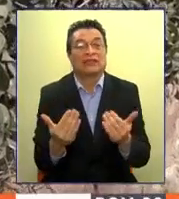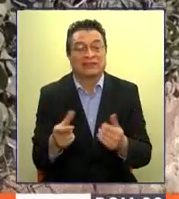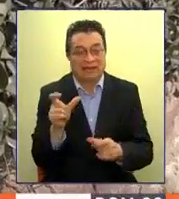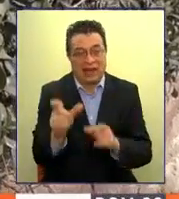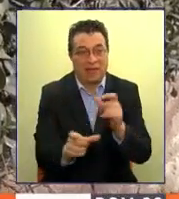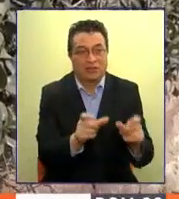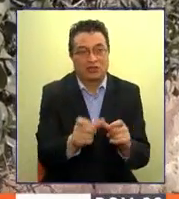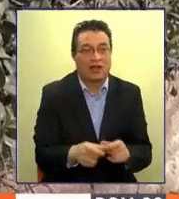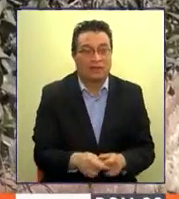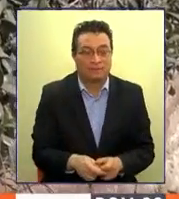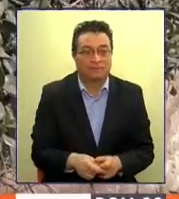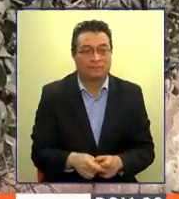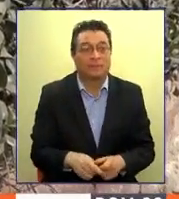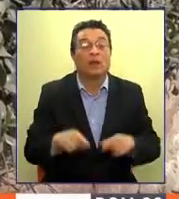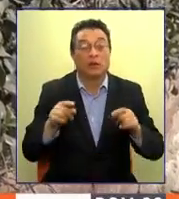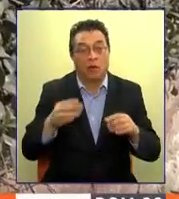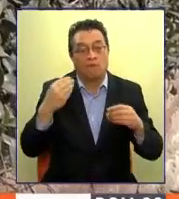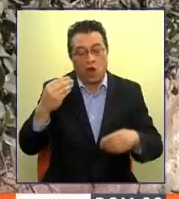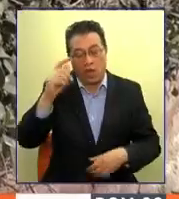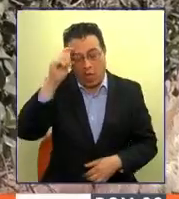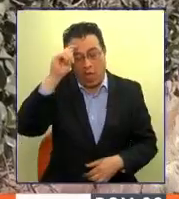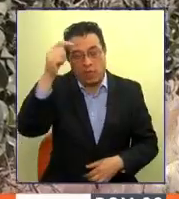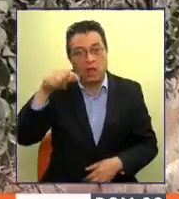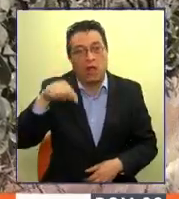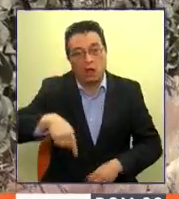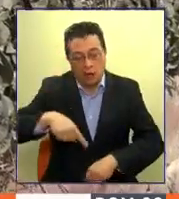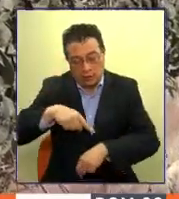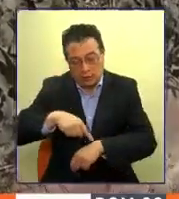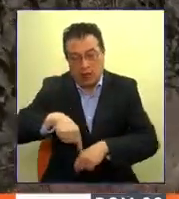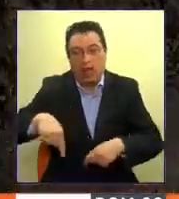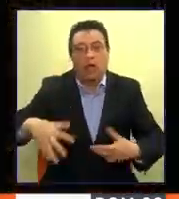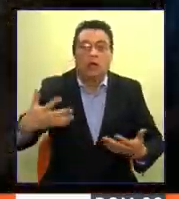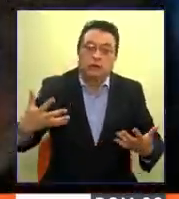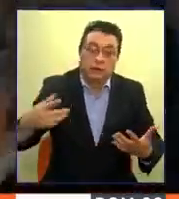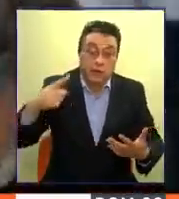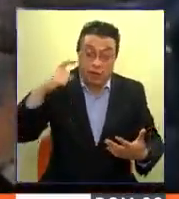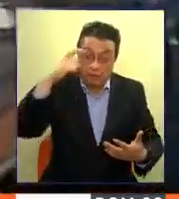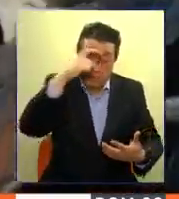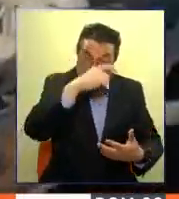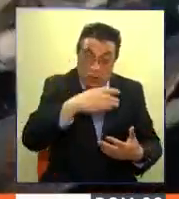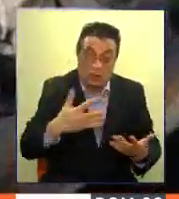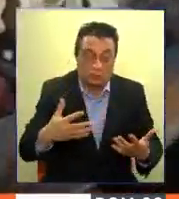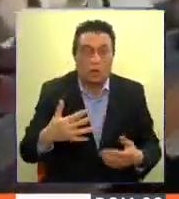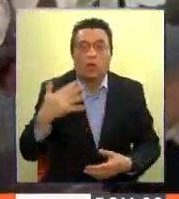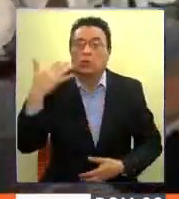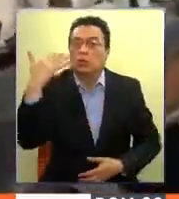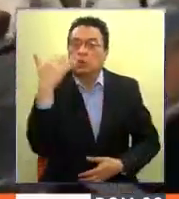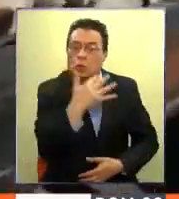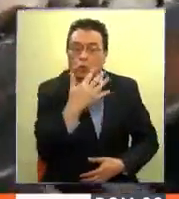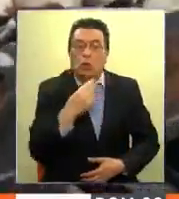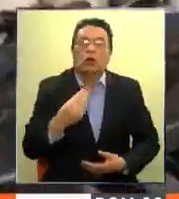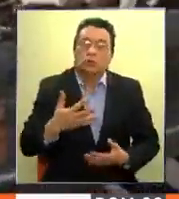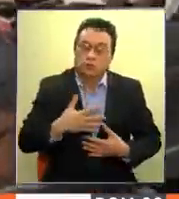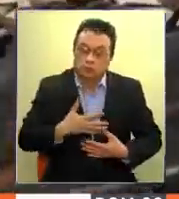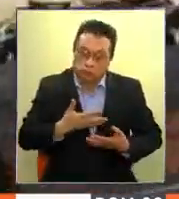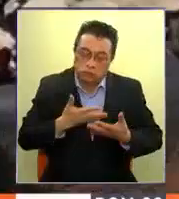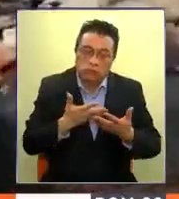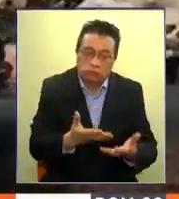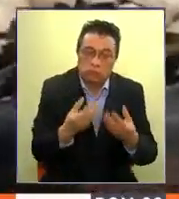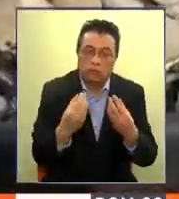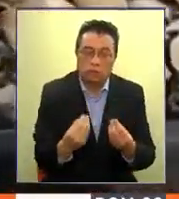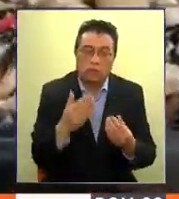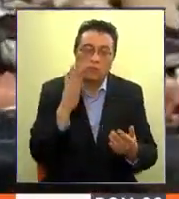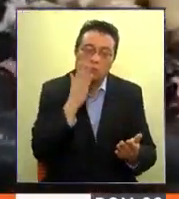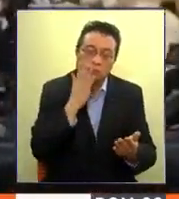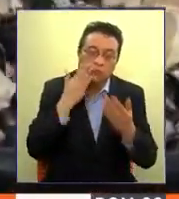Buena, buena la iniciativa, porque en este tiempo está difícil la cosa. Sabrosa y con sentido. Una paella solidaria